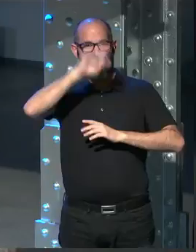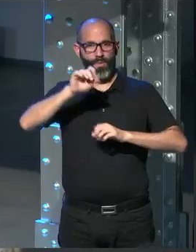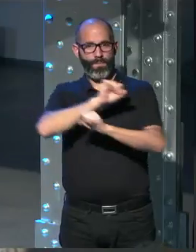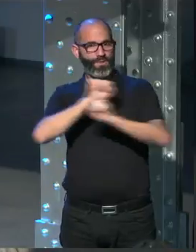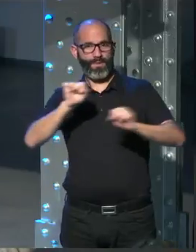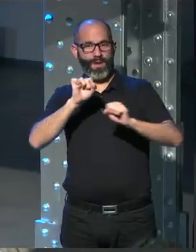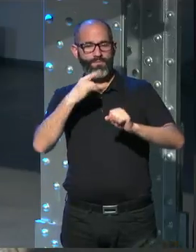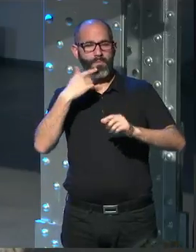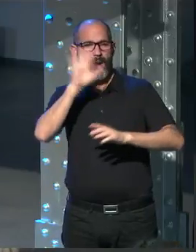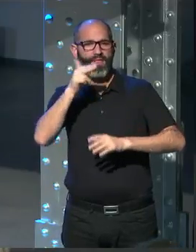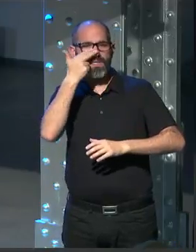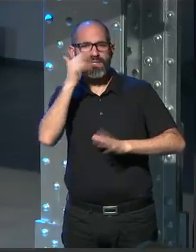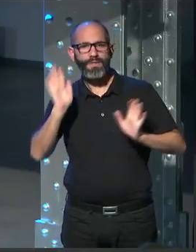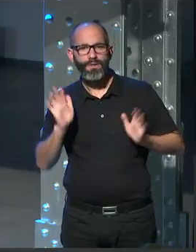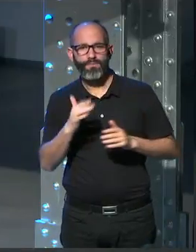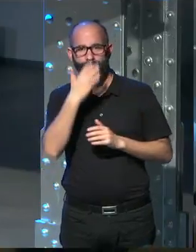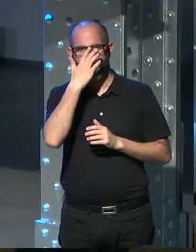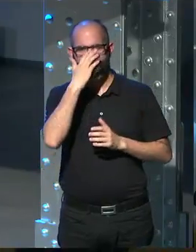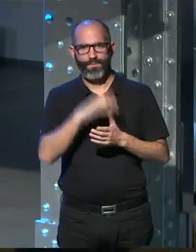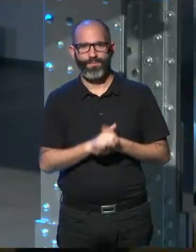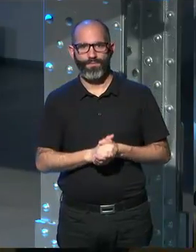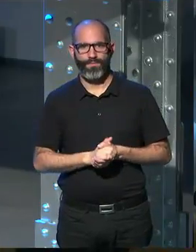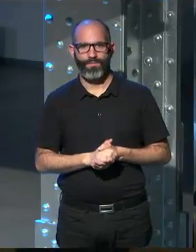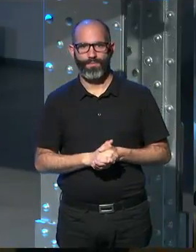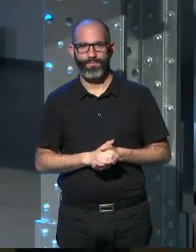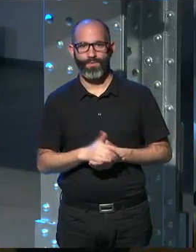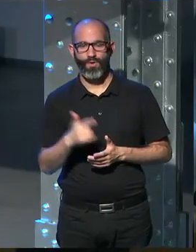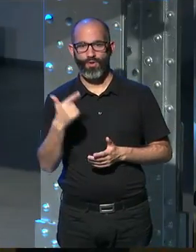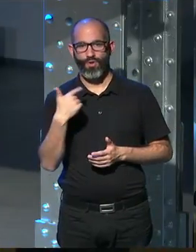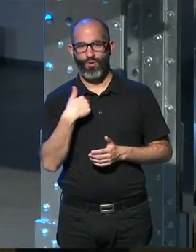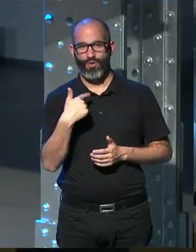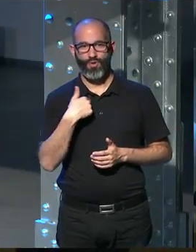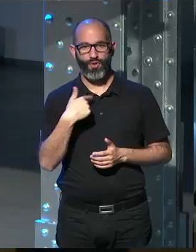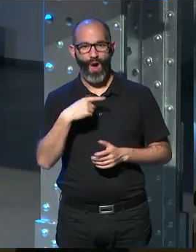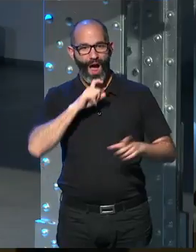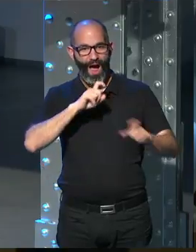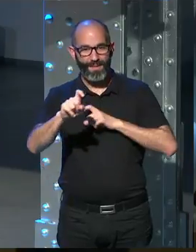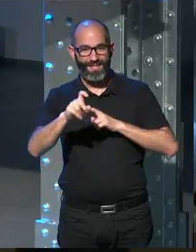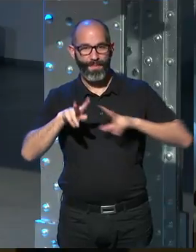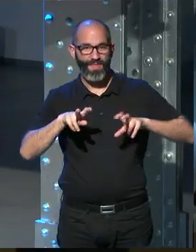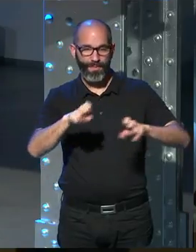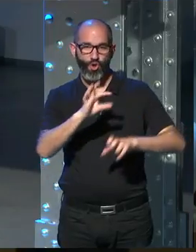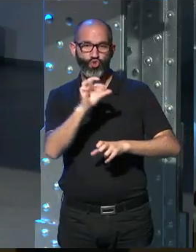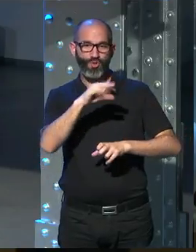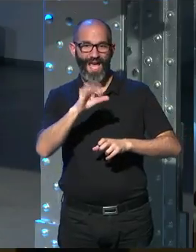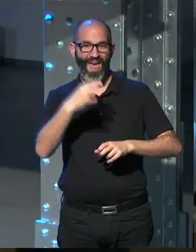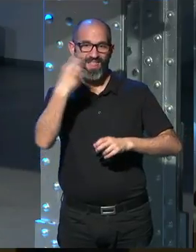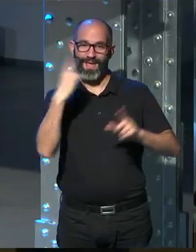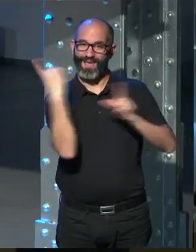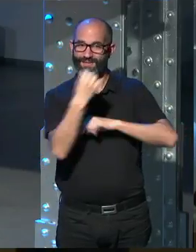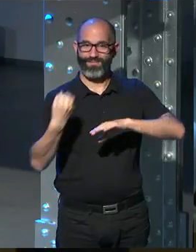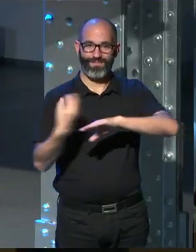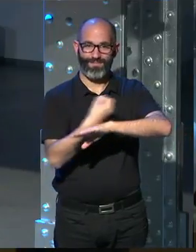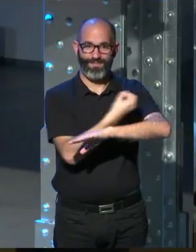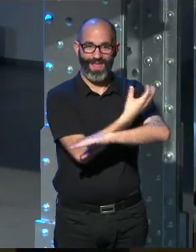parece interesante. Bueno, yo me temo, como les avisé al principio, Susana tiene que coger un tren,